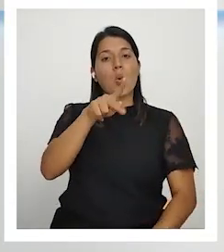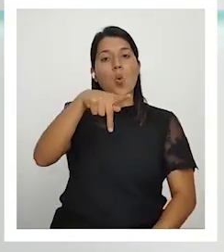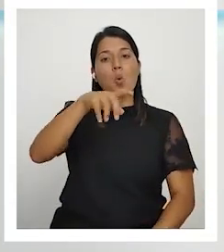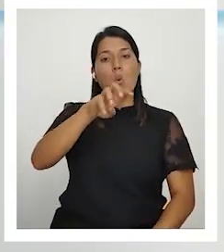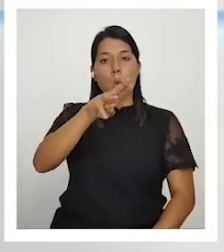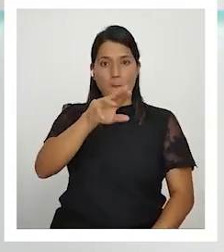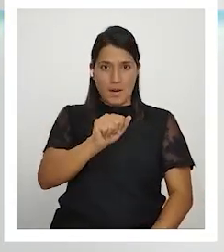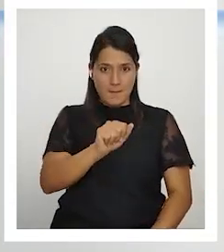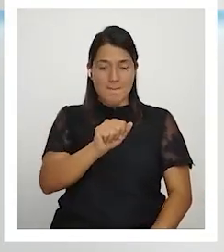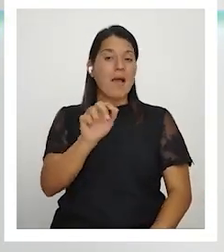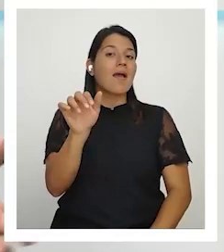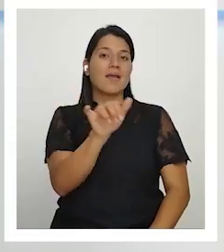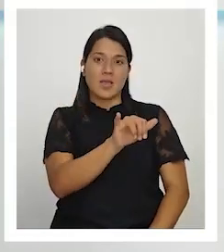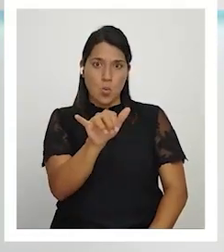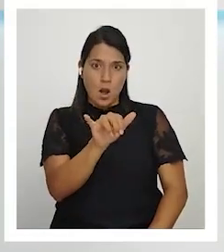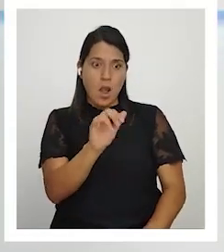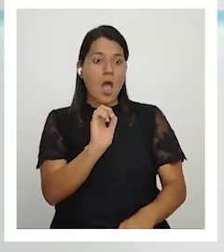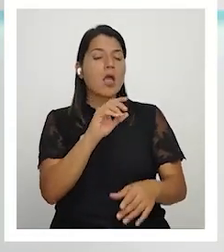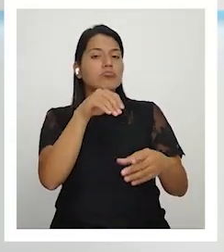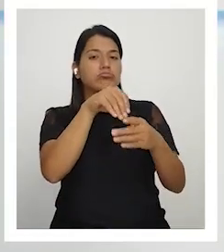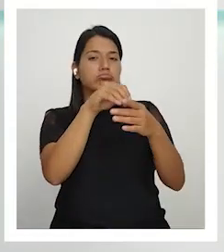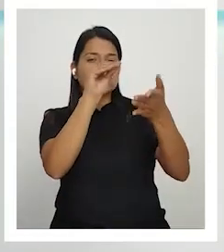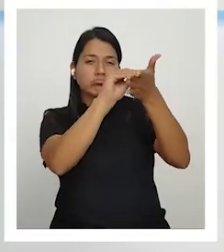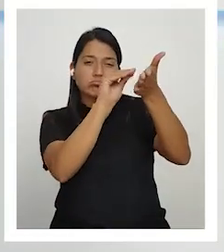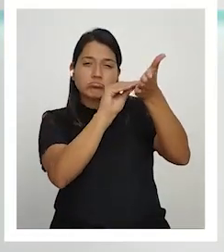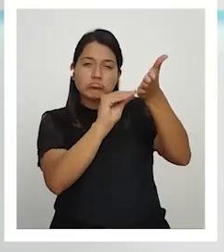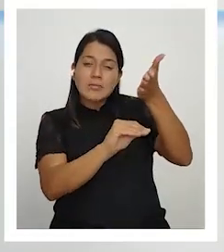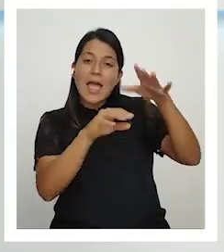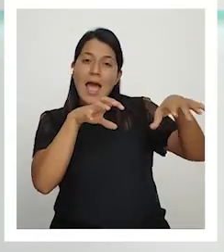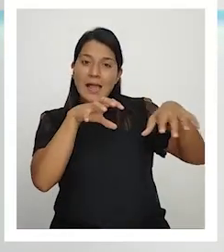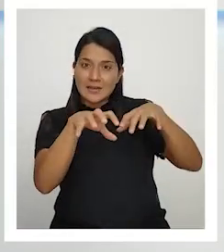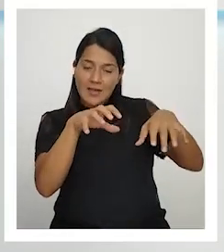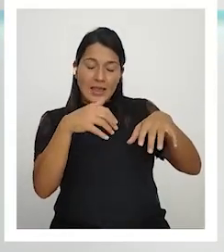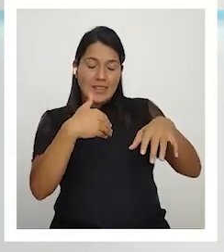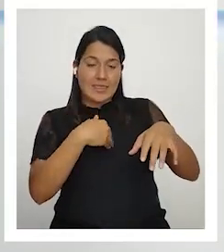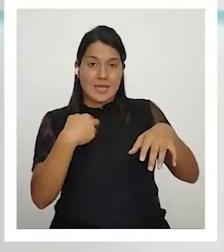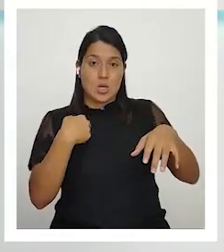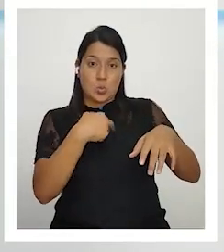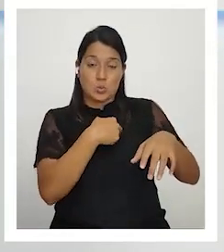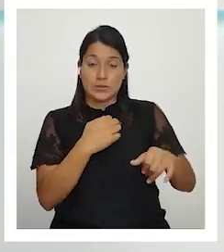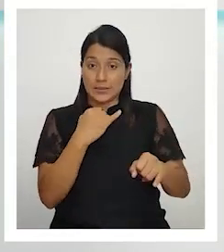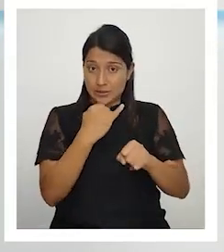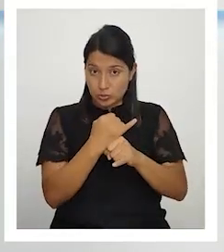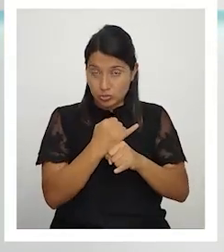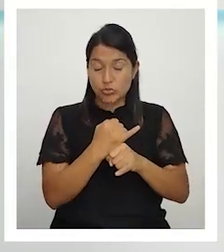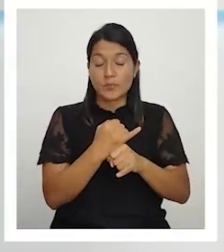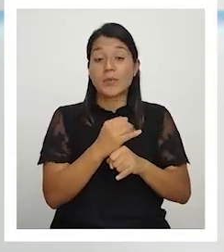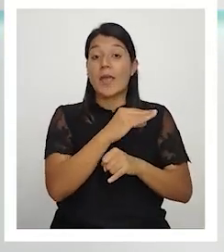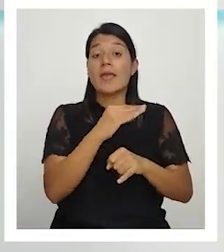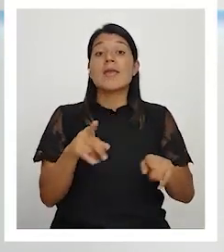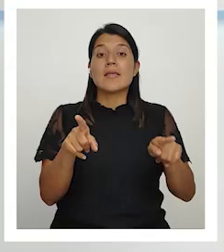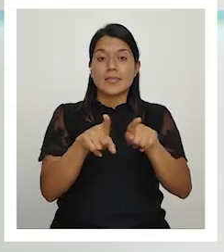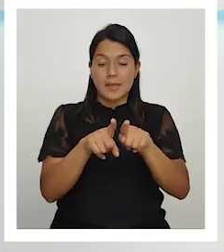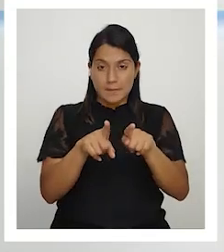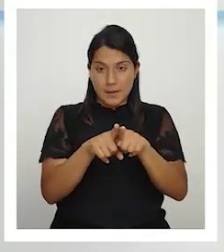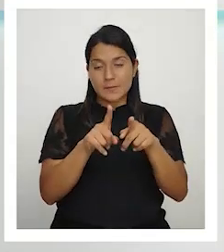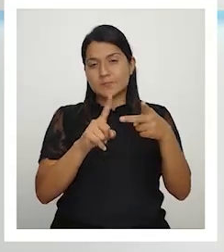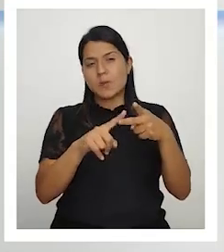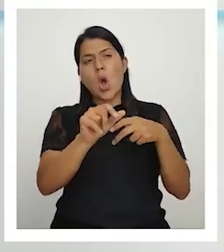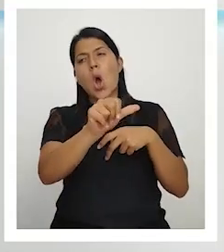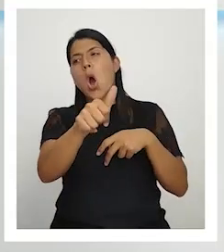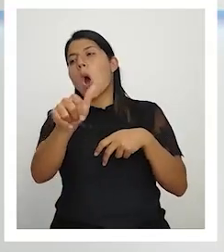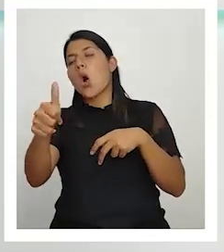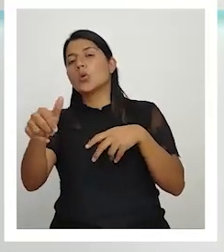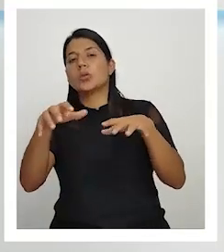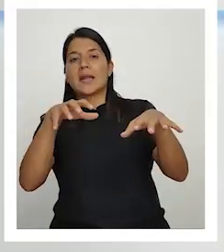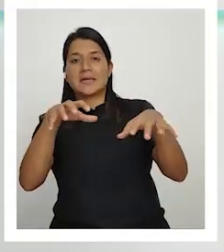las actividades propias de una institución como la nuestra, aparte de otras